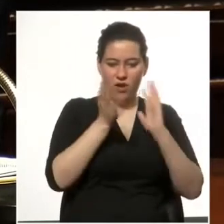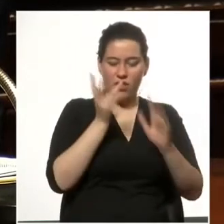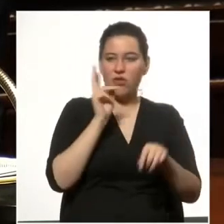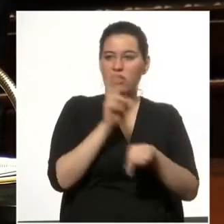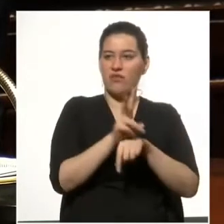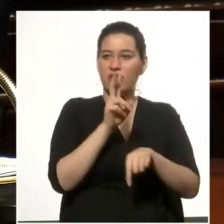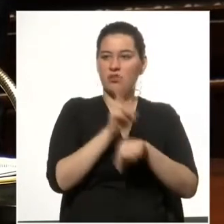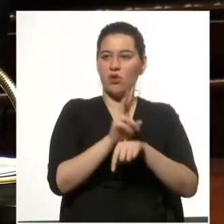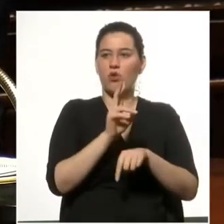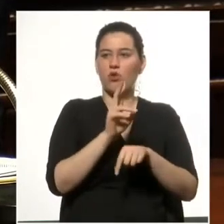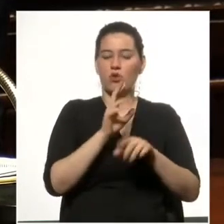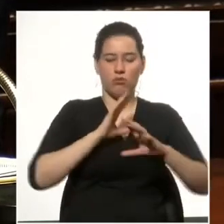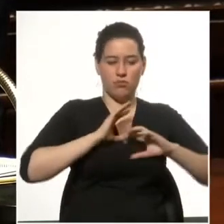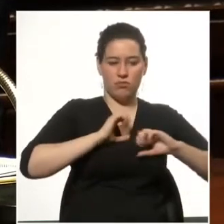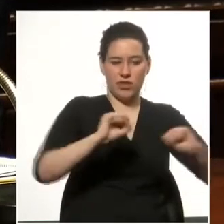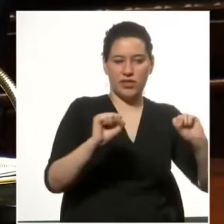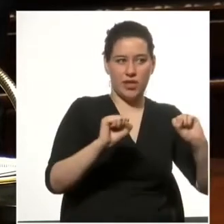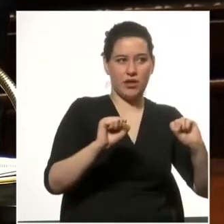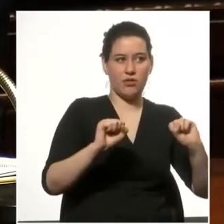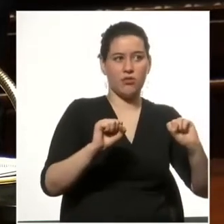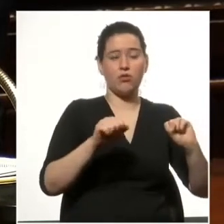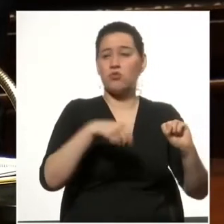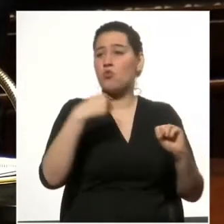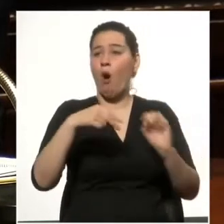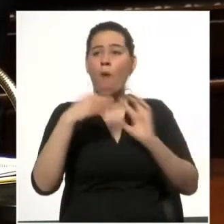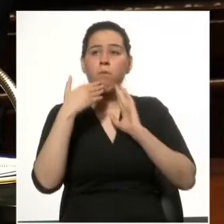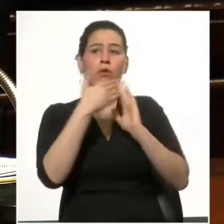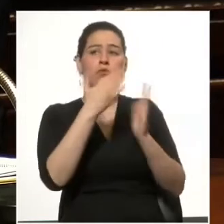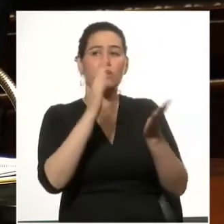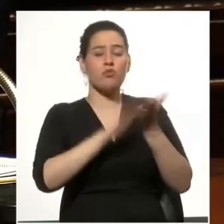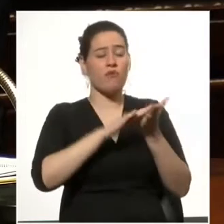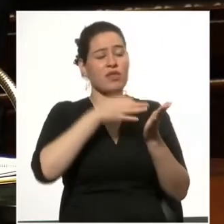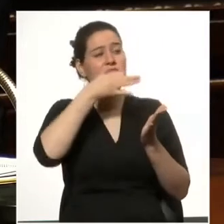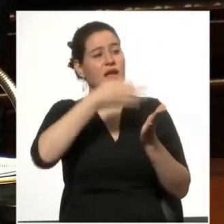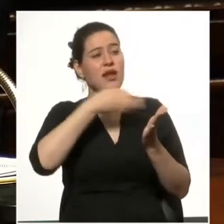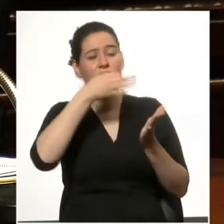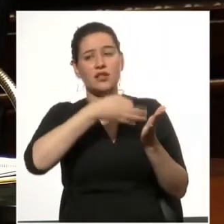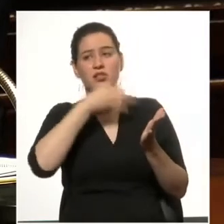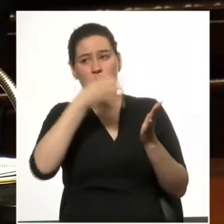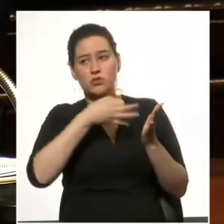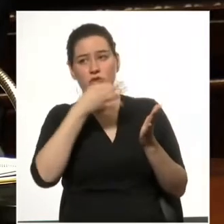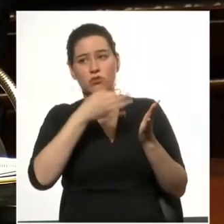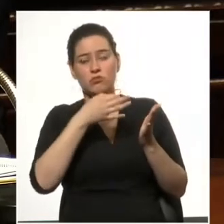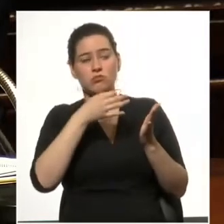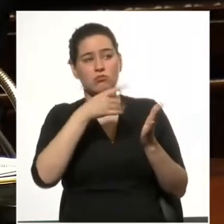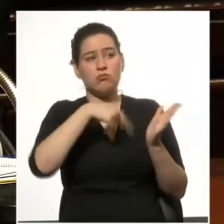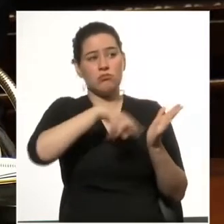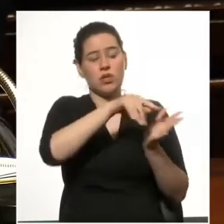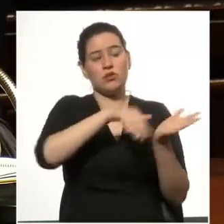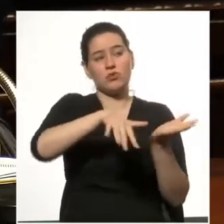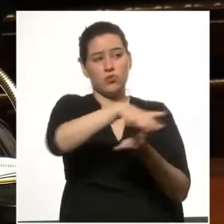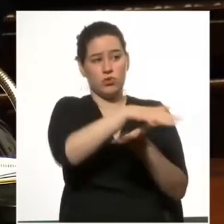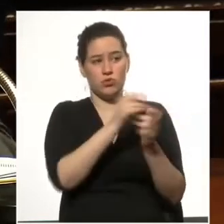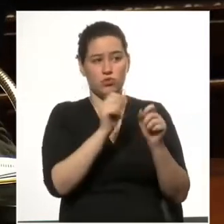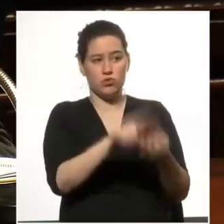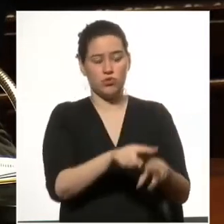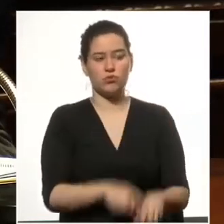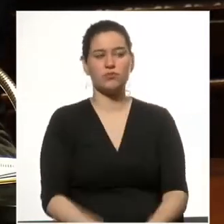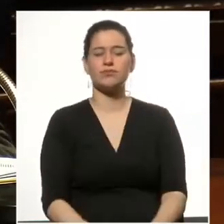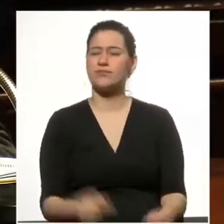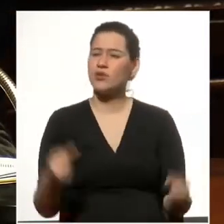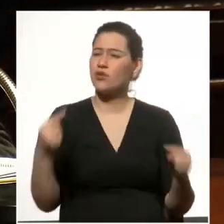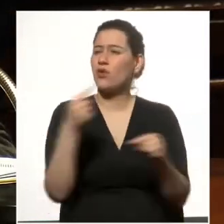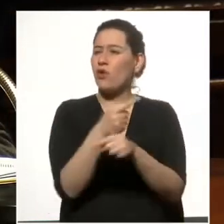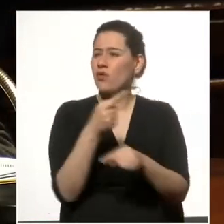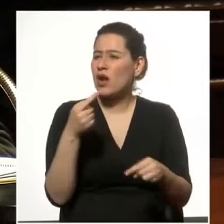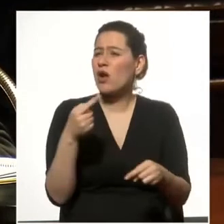del doctor Toma, al que ni siquiera le pregunta sobre esas declaraciones que claramente lo comprometen. Todas esas clarísimas